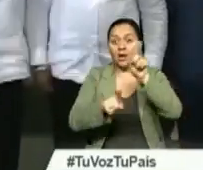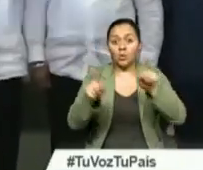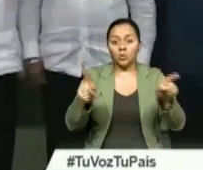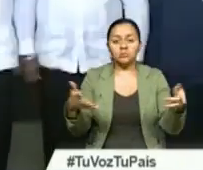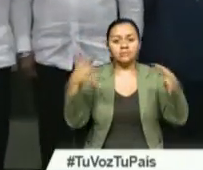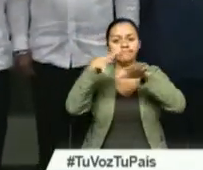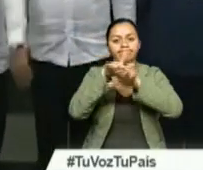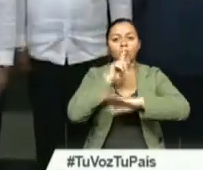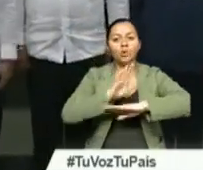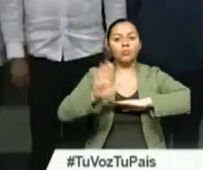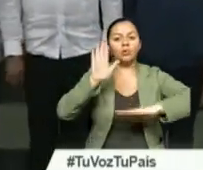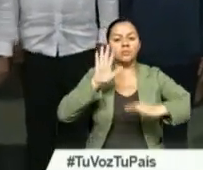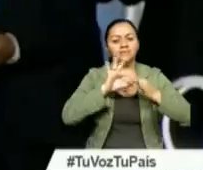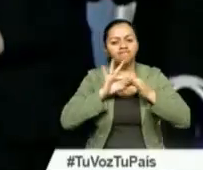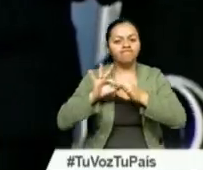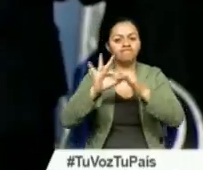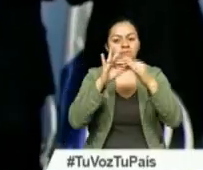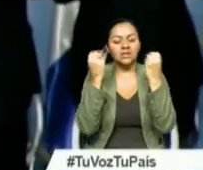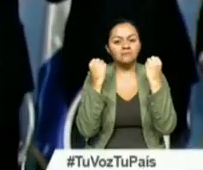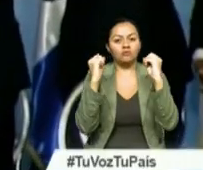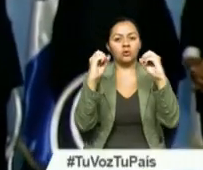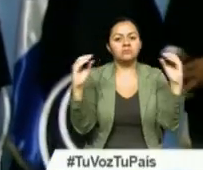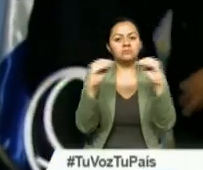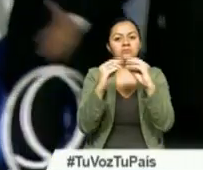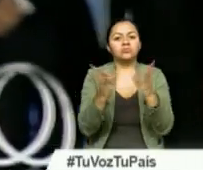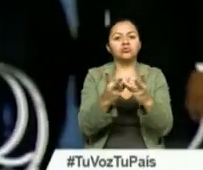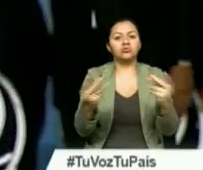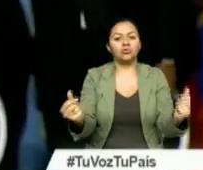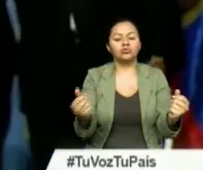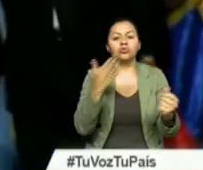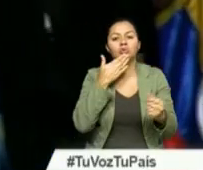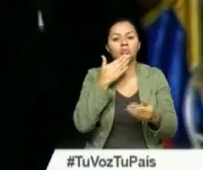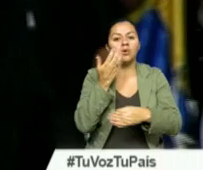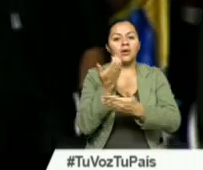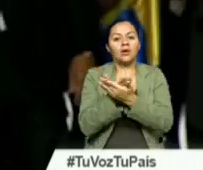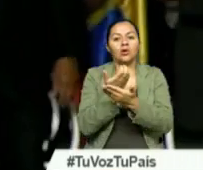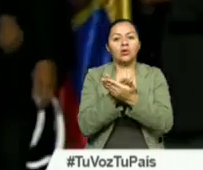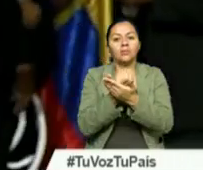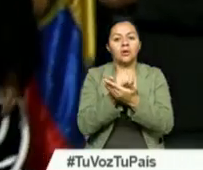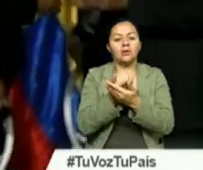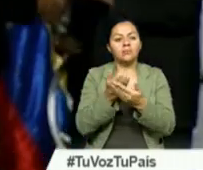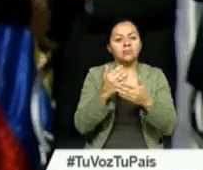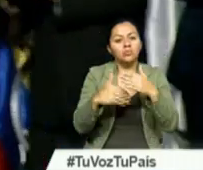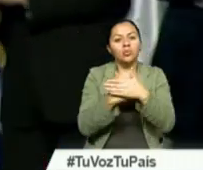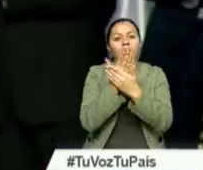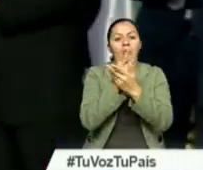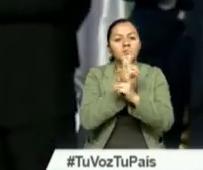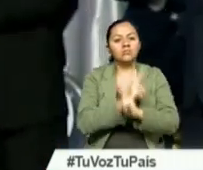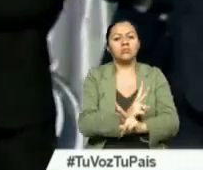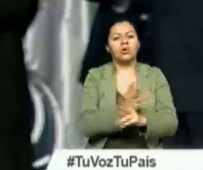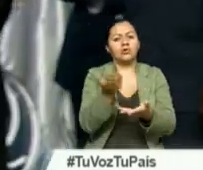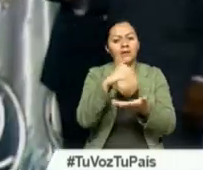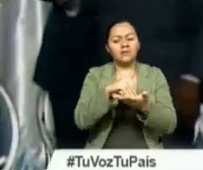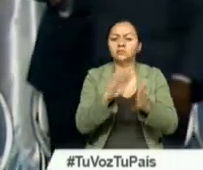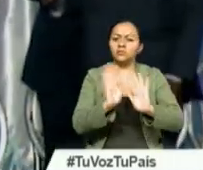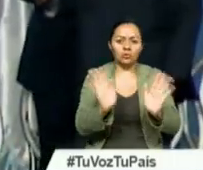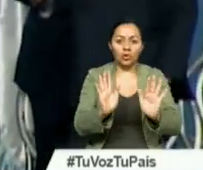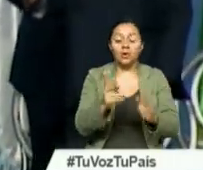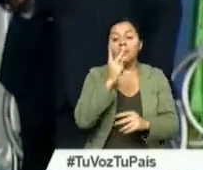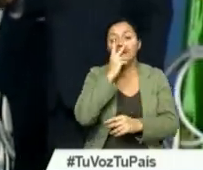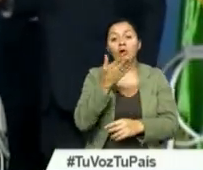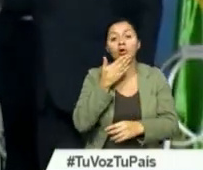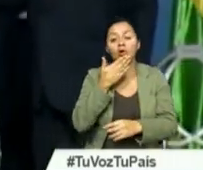se comprometieron a unir esfuerzos para enfrentar las amenazas a sus economías por el reverdecer del proteccionismo y rechazaron